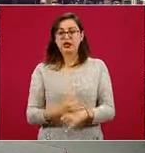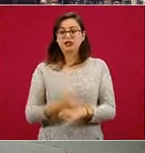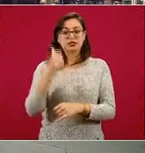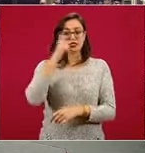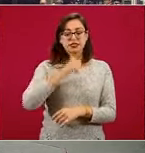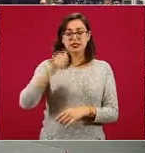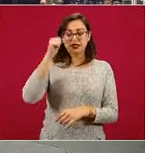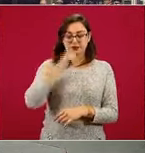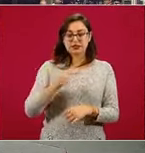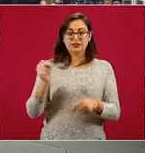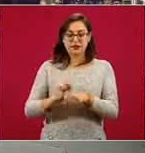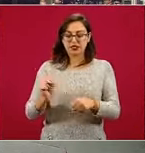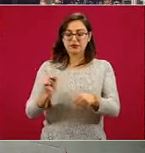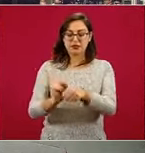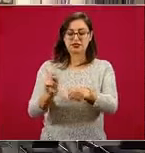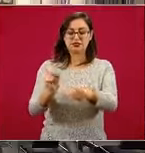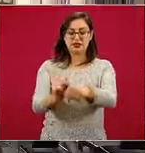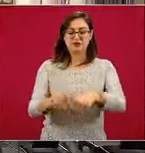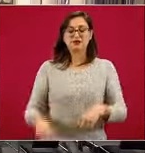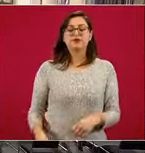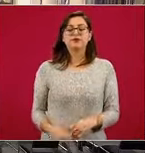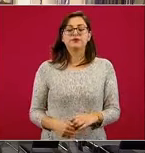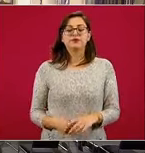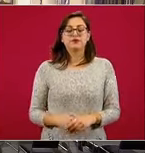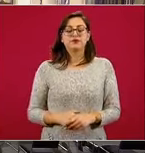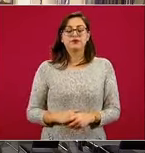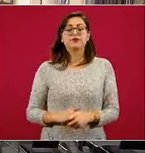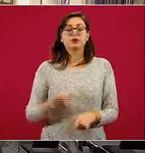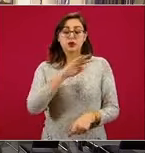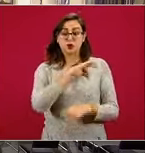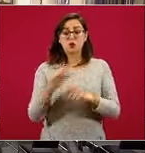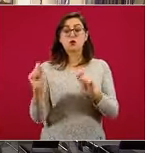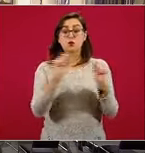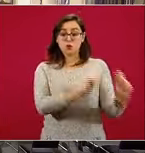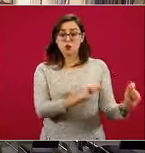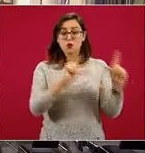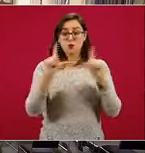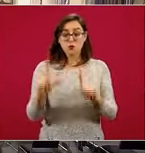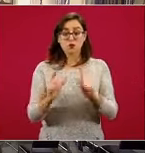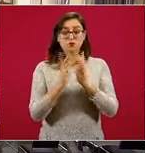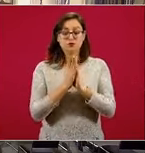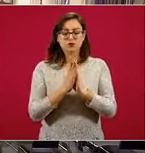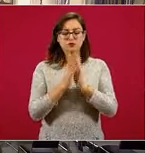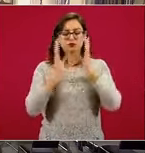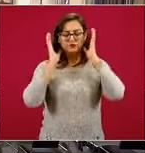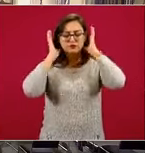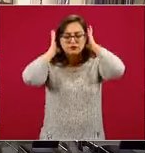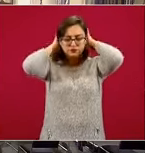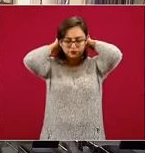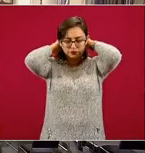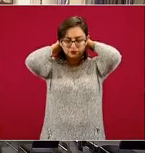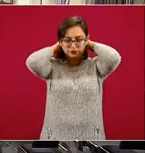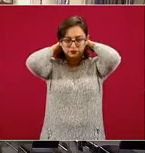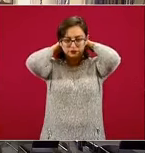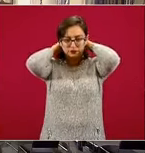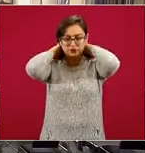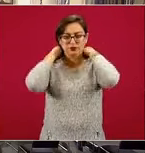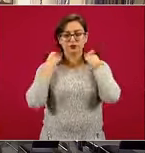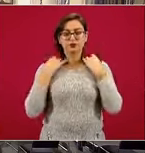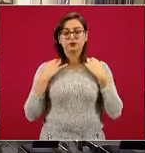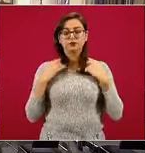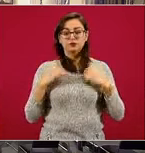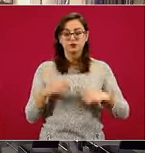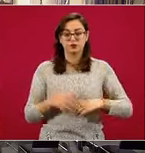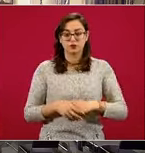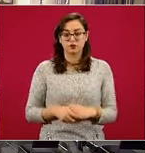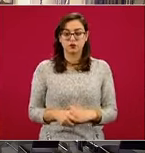todas las semanas. Entonces, si nos comparten la primera diapositiva. Estamos precisamente dando